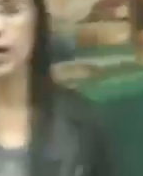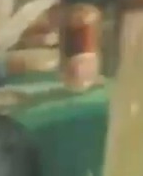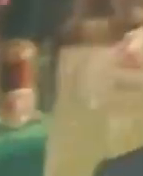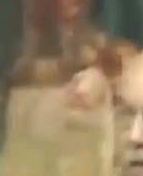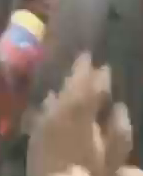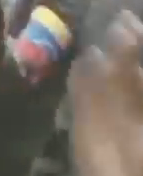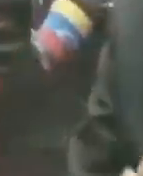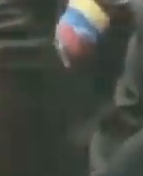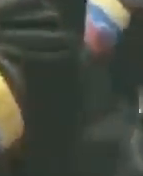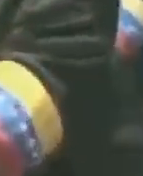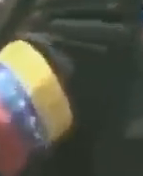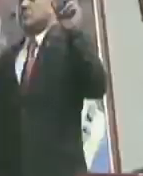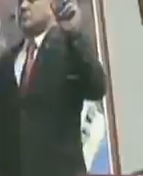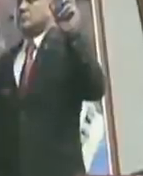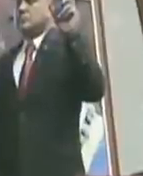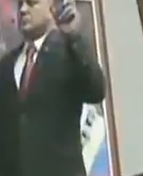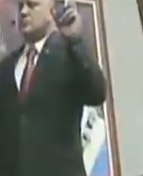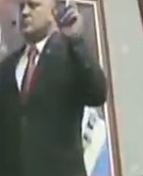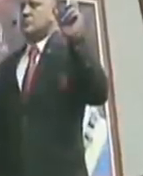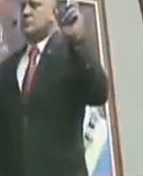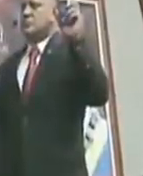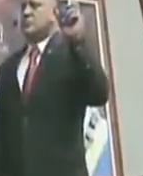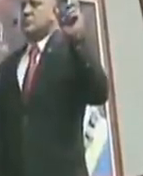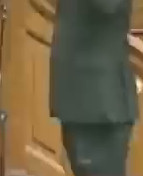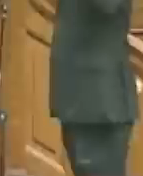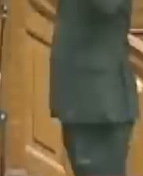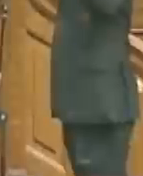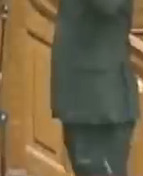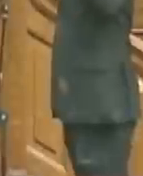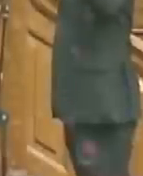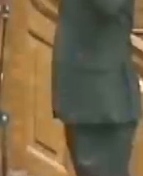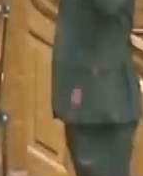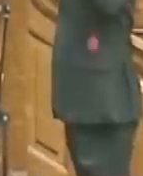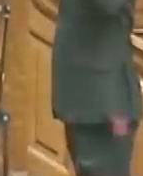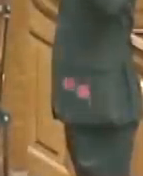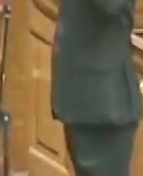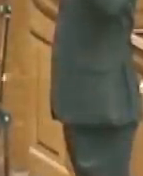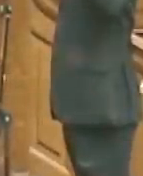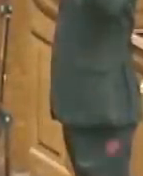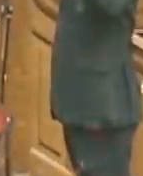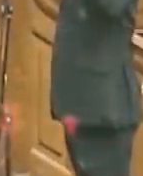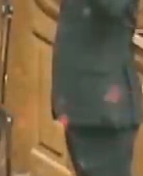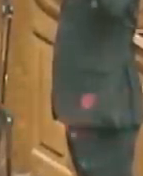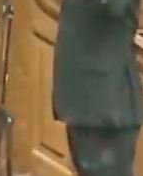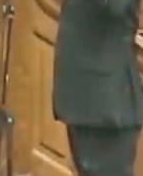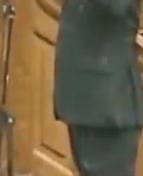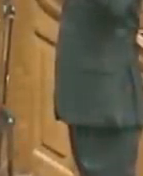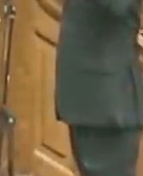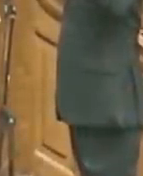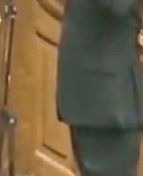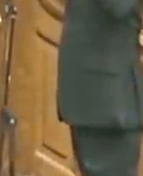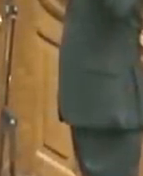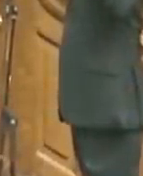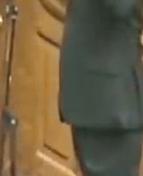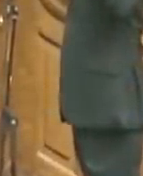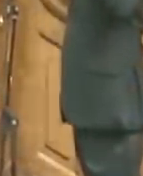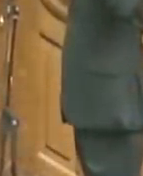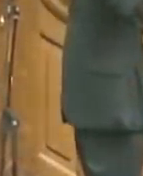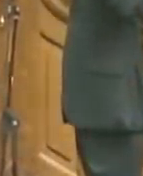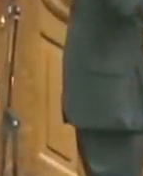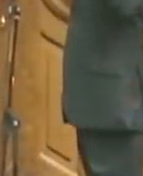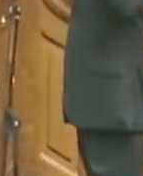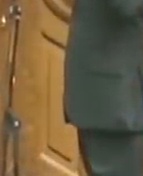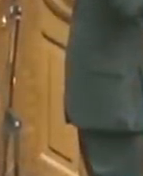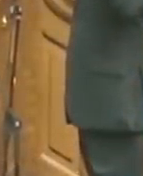lo juro por dios lo juro por el pueblo de venezuela lo juro por la memoria eterna